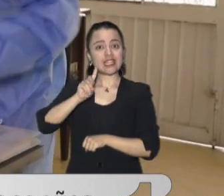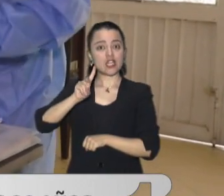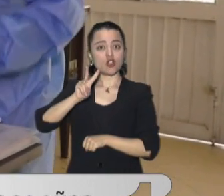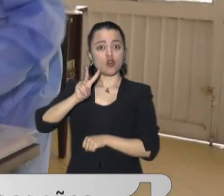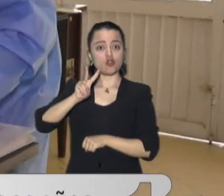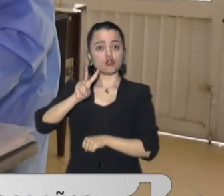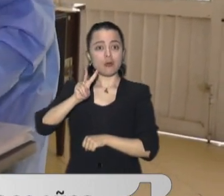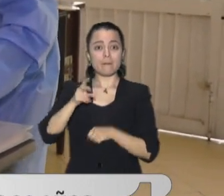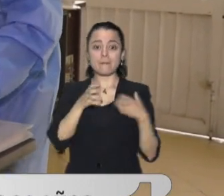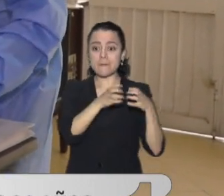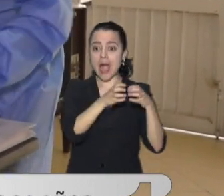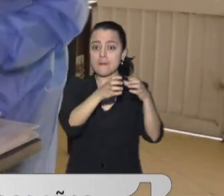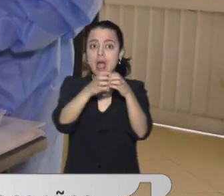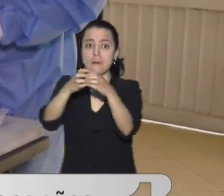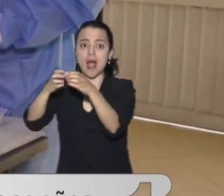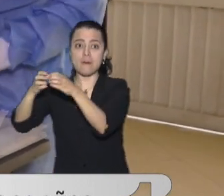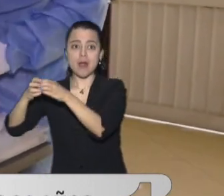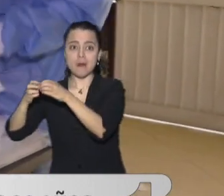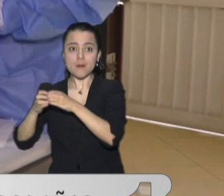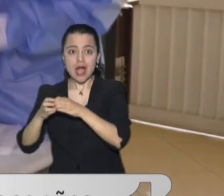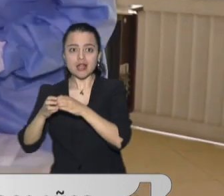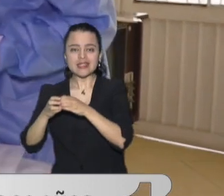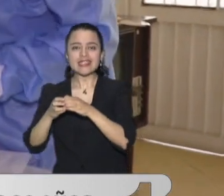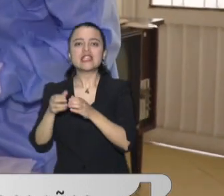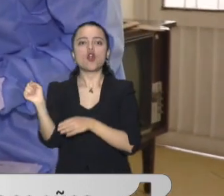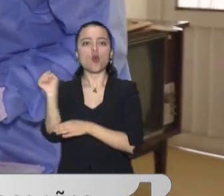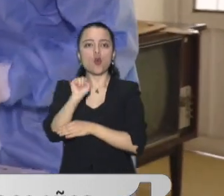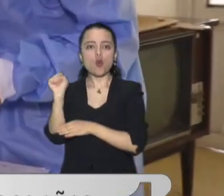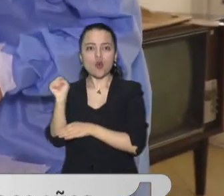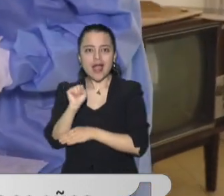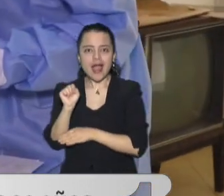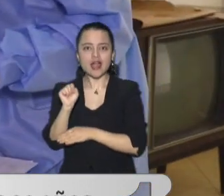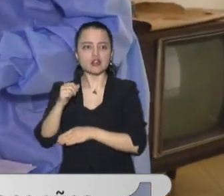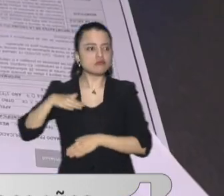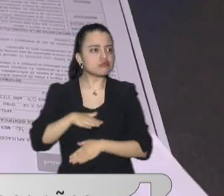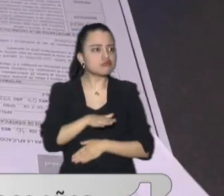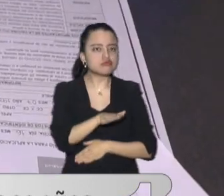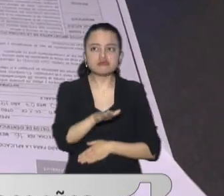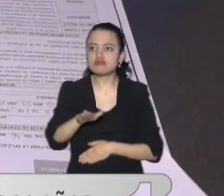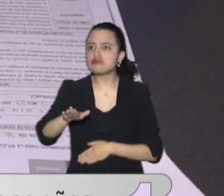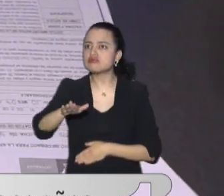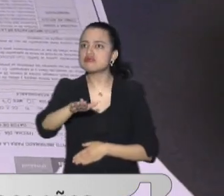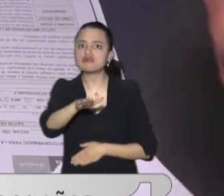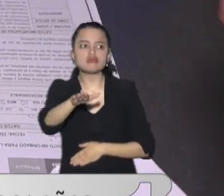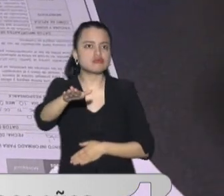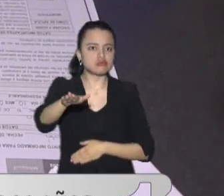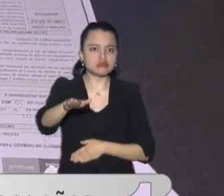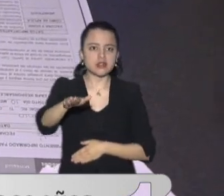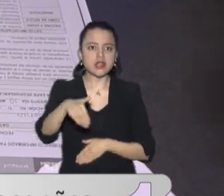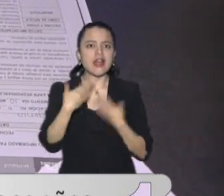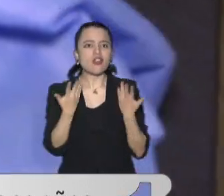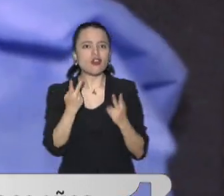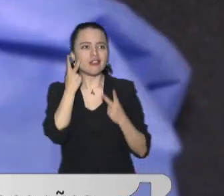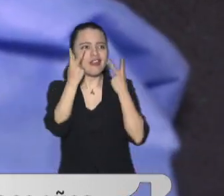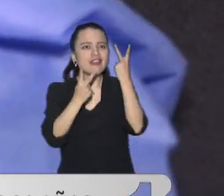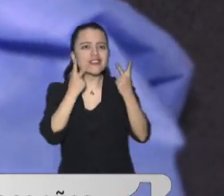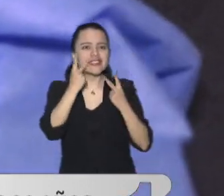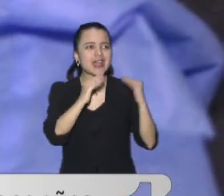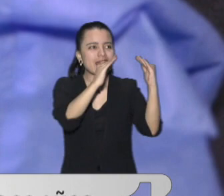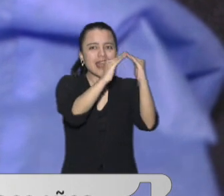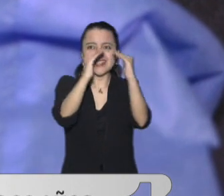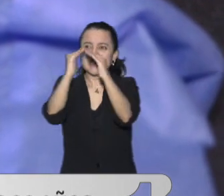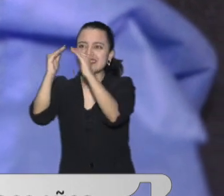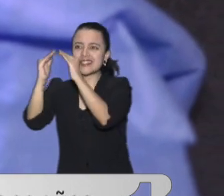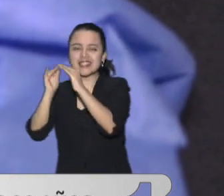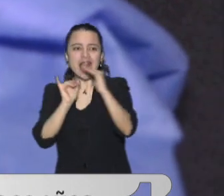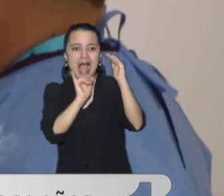32 equipos ambulatorios. Son un vehículo con un personal de vacunación, con personal de enfermería, etcétera,